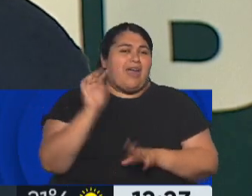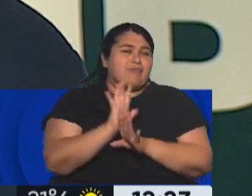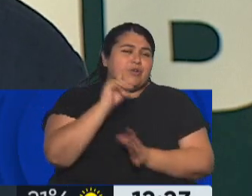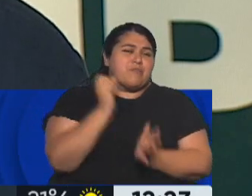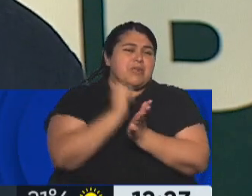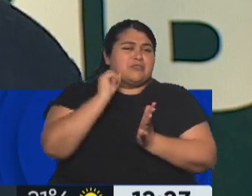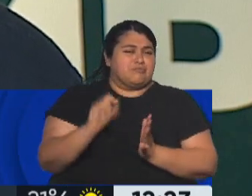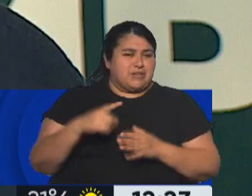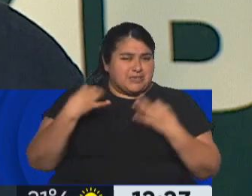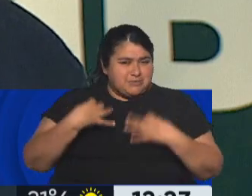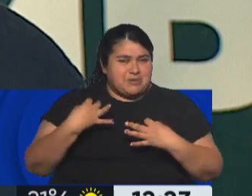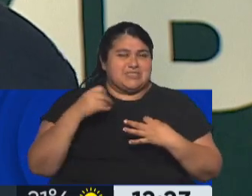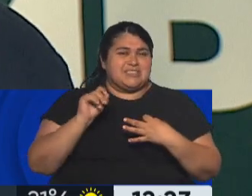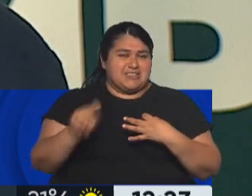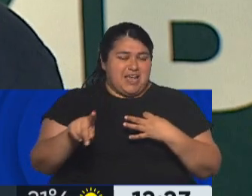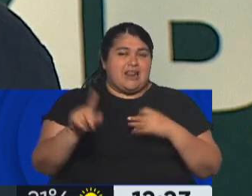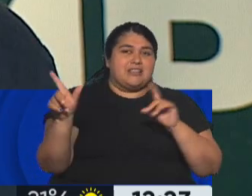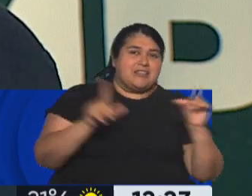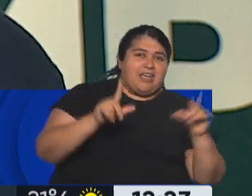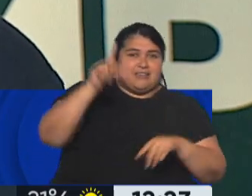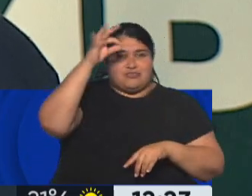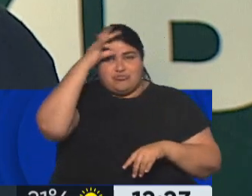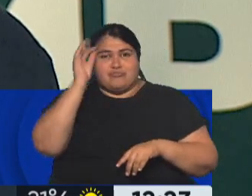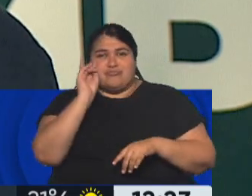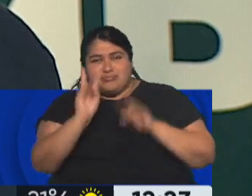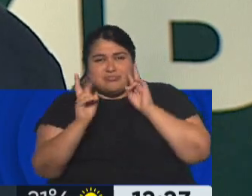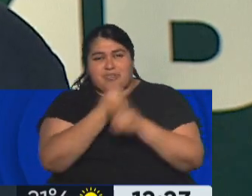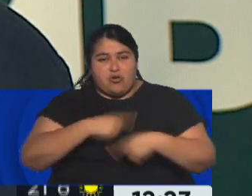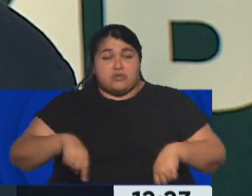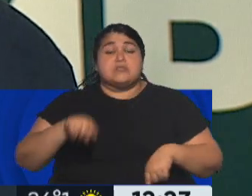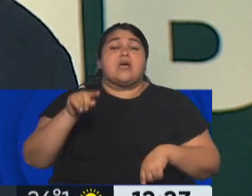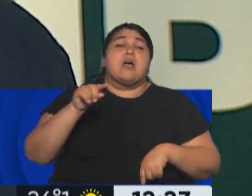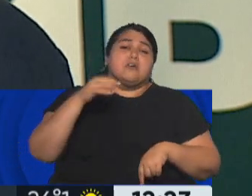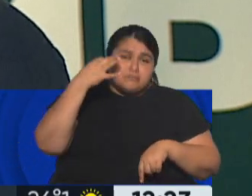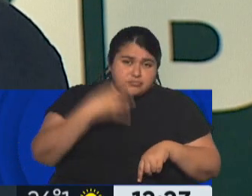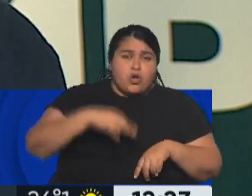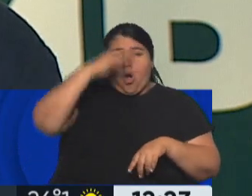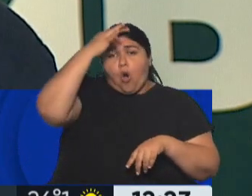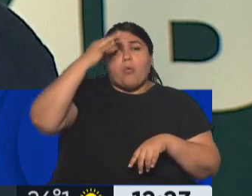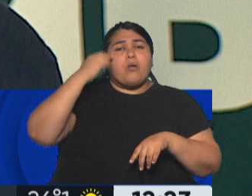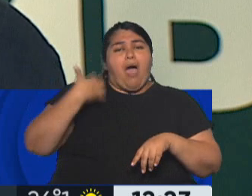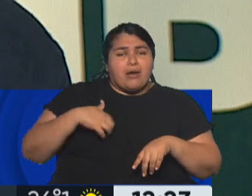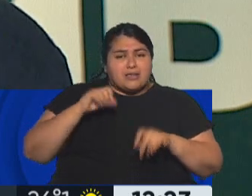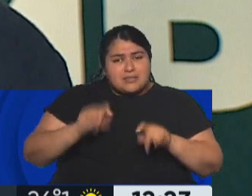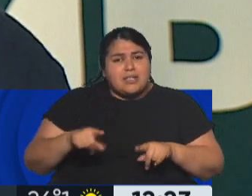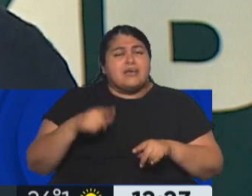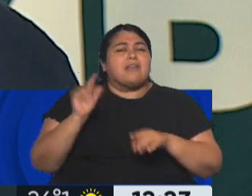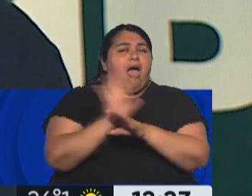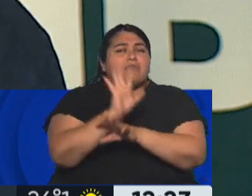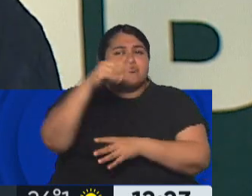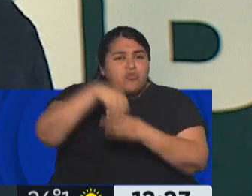tanto en cine en teatro o en televisión Creo que van a encontrar eso no van a encontrar una obra Argentina con personajes se van a sentir